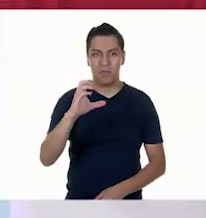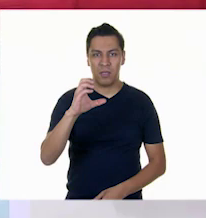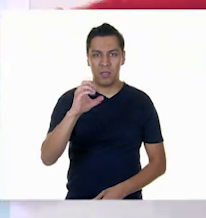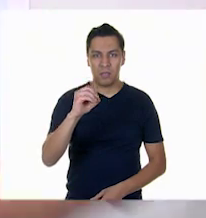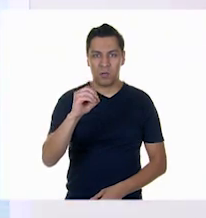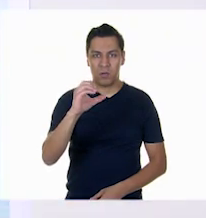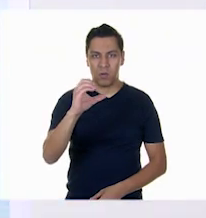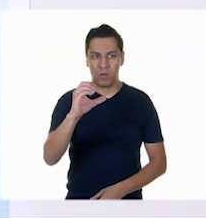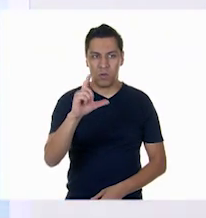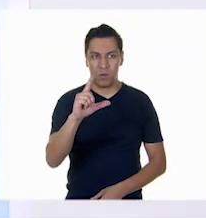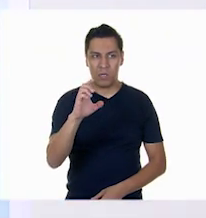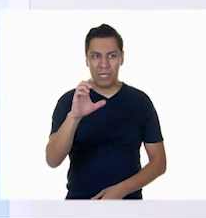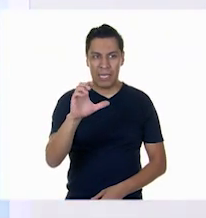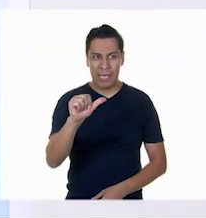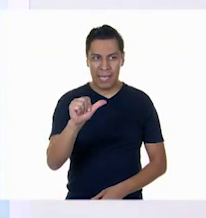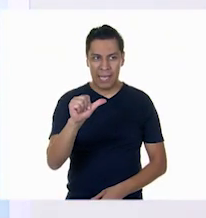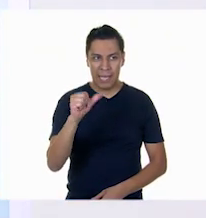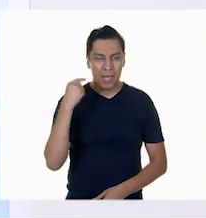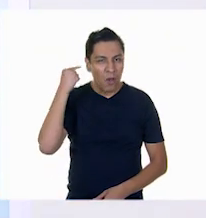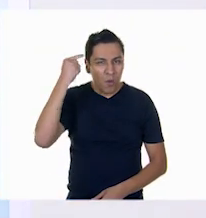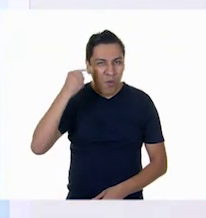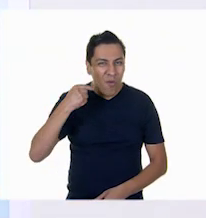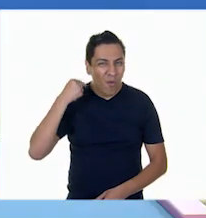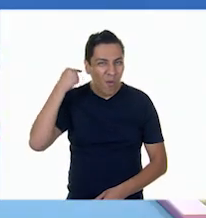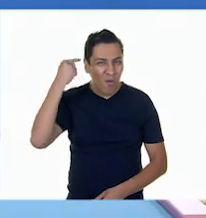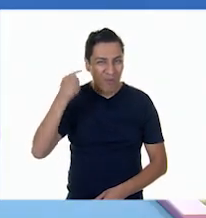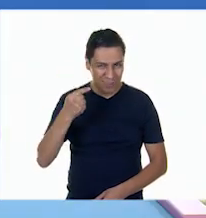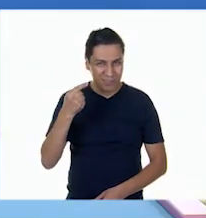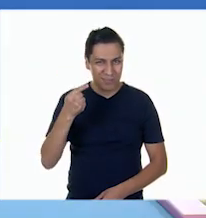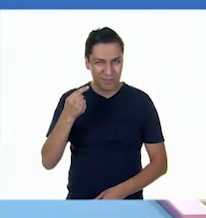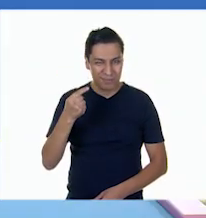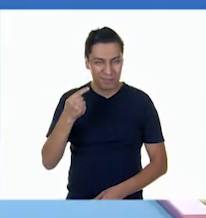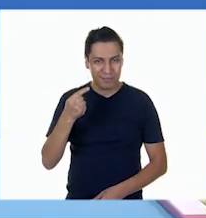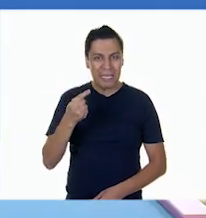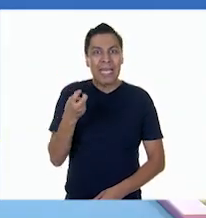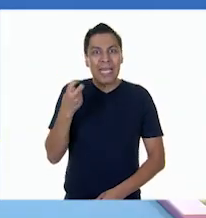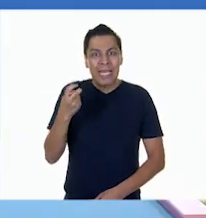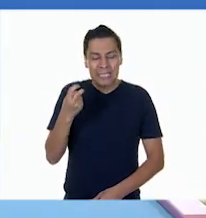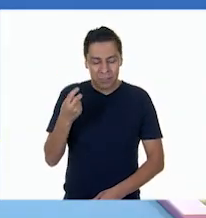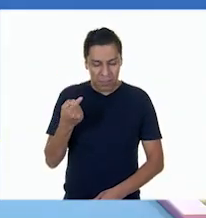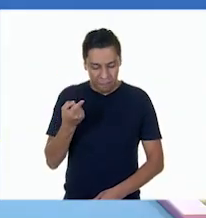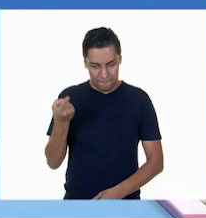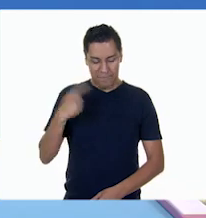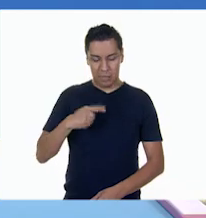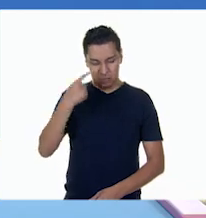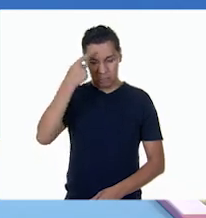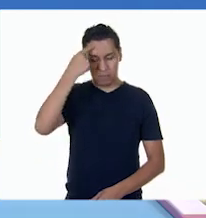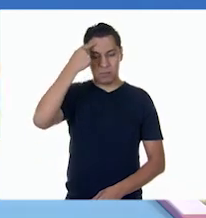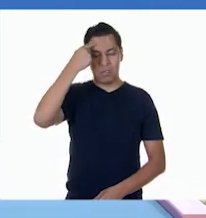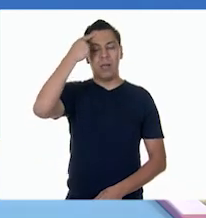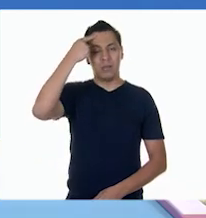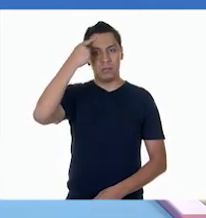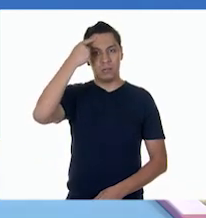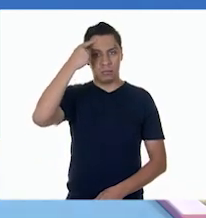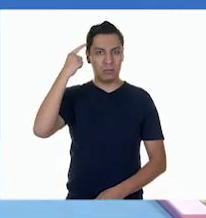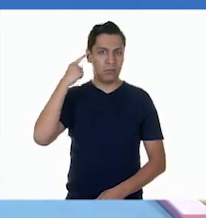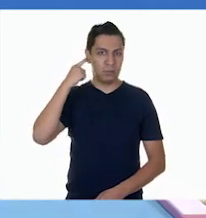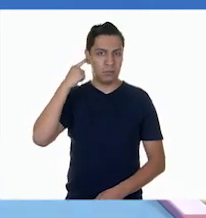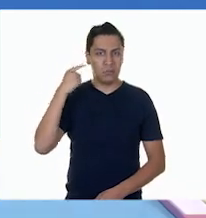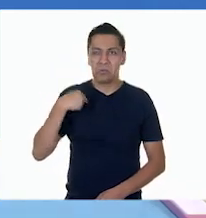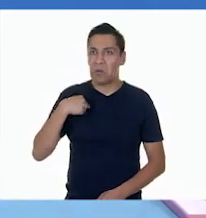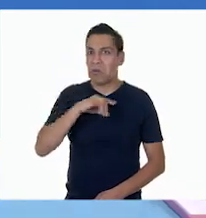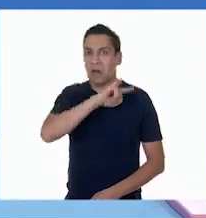el caracolito. Exactamente, el caracolito. ¿Saben qué? Yo no había visto cómo era nuestro oído por dentro y me parece